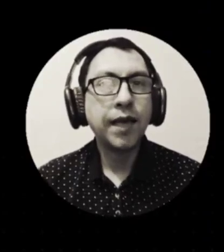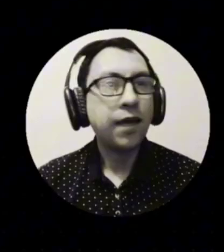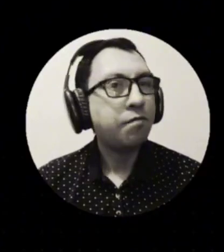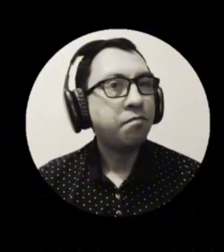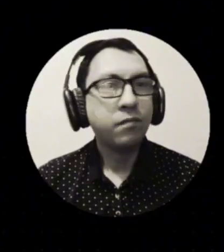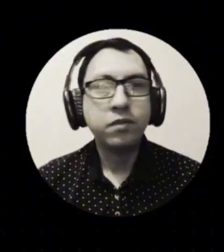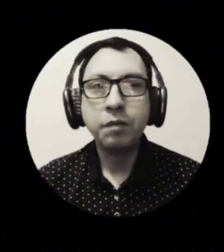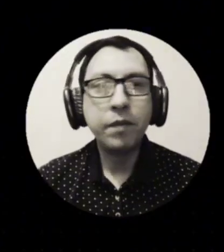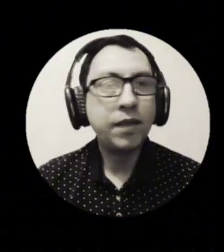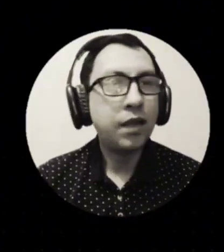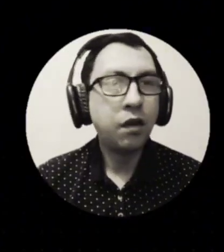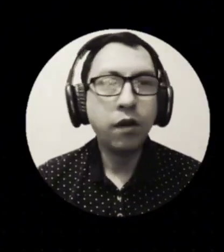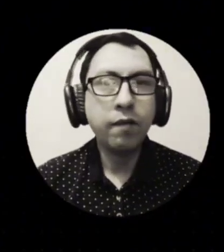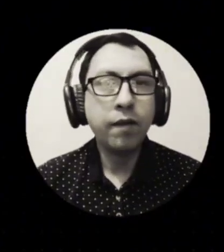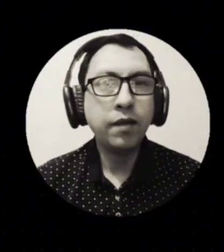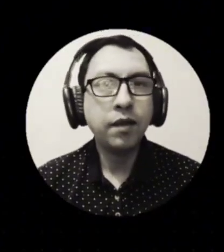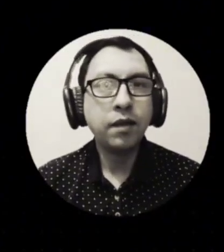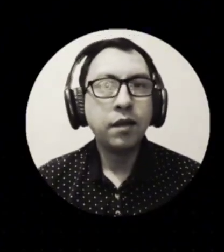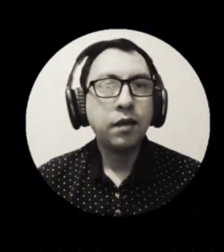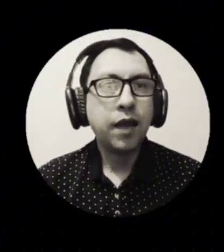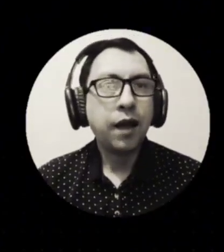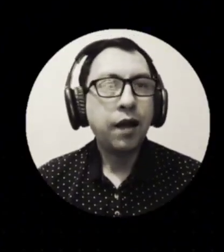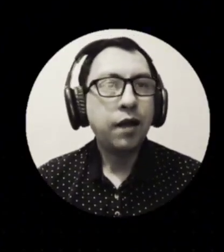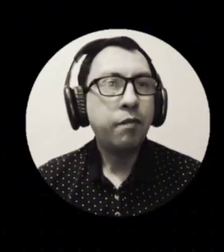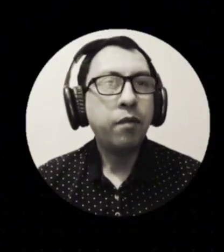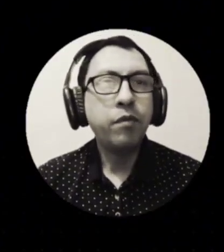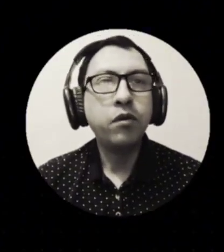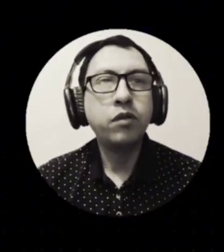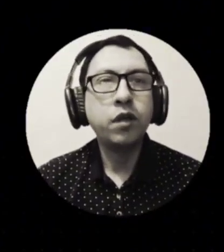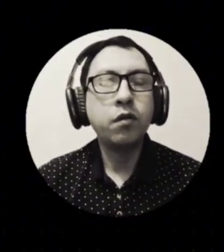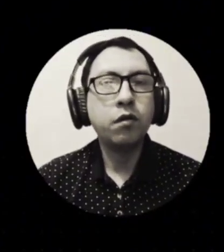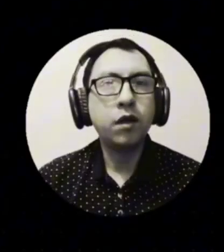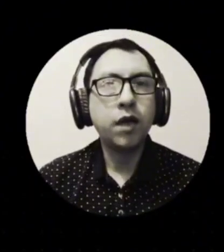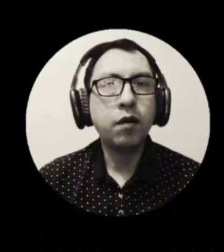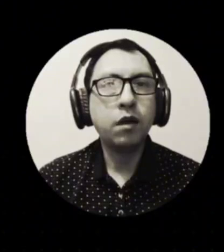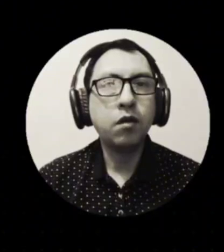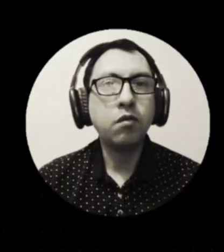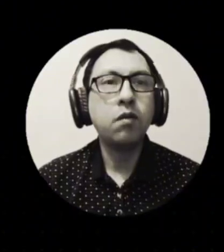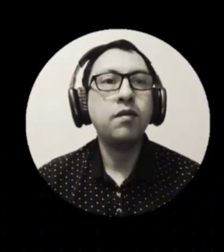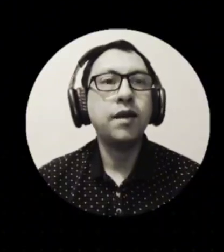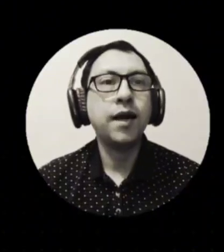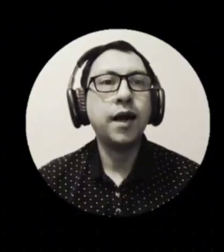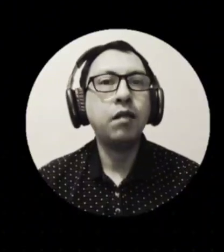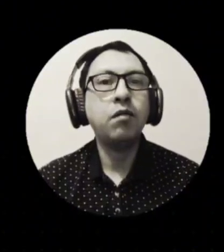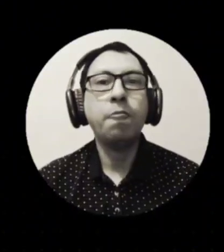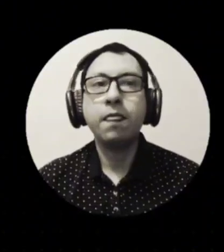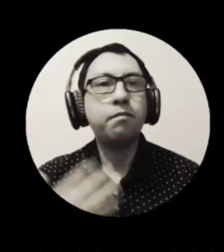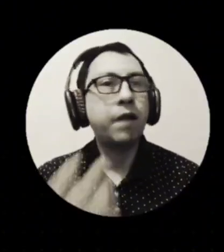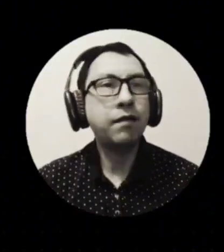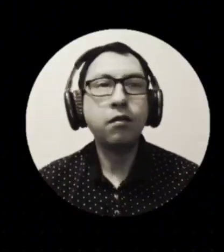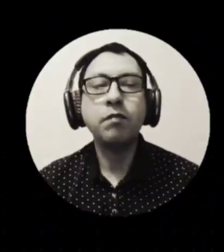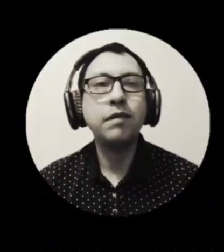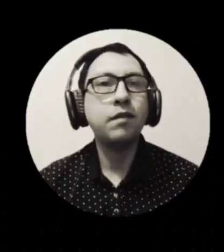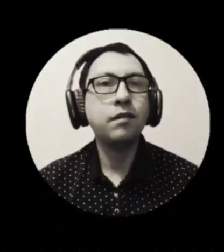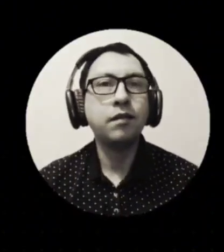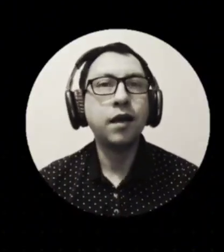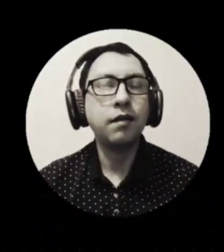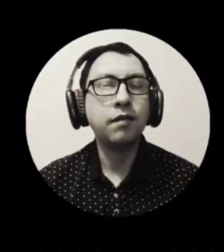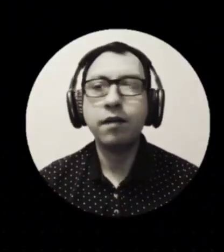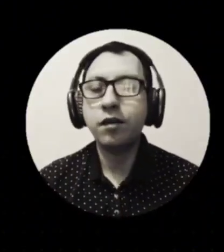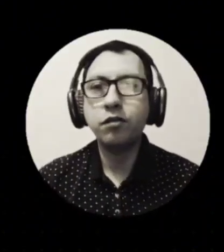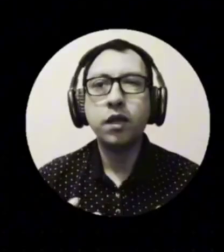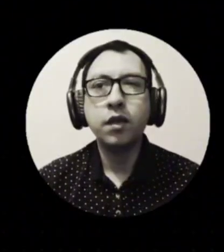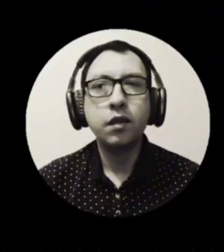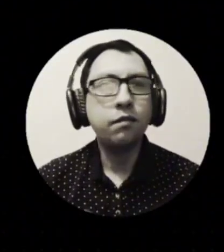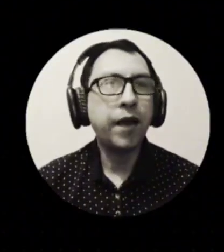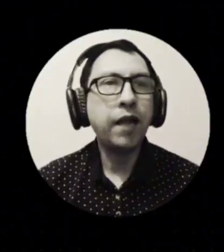que simplemente no levantan. Ya el propio Ciro, con el rostro desencajado, pasan los meses y estaban